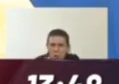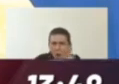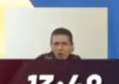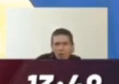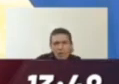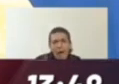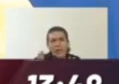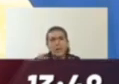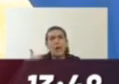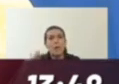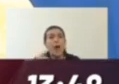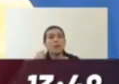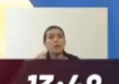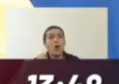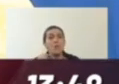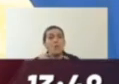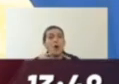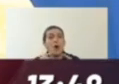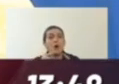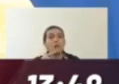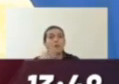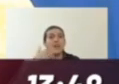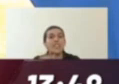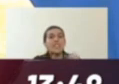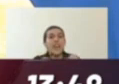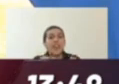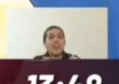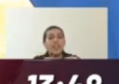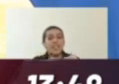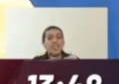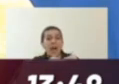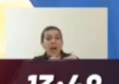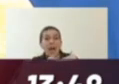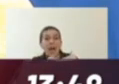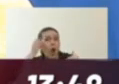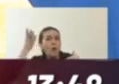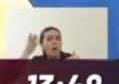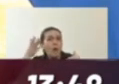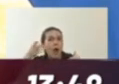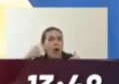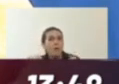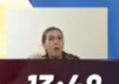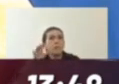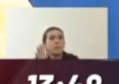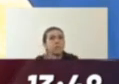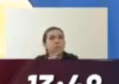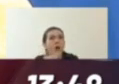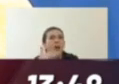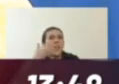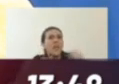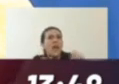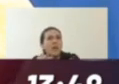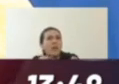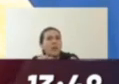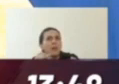normalizar los números. Y estamos descuidando que detrás de cada número hay una vida. Hay una persona que se ha enfermado o